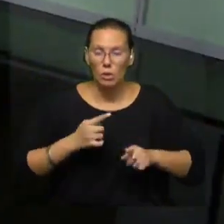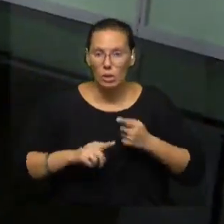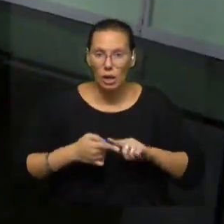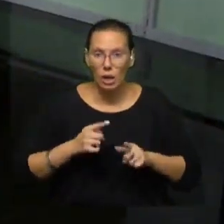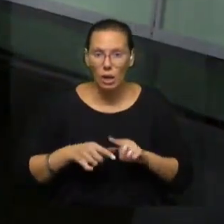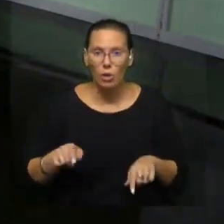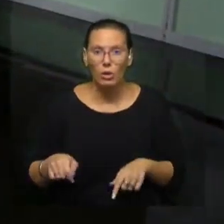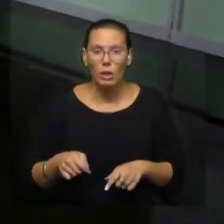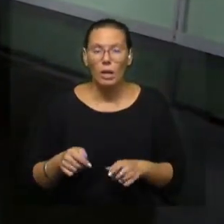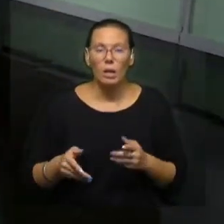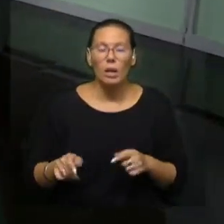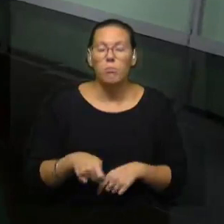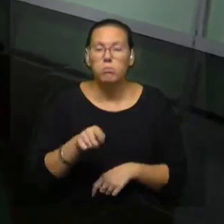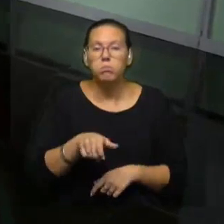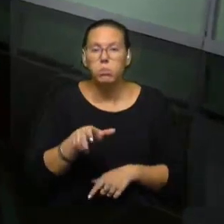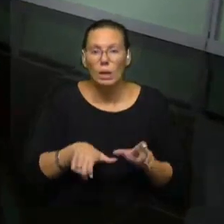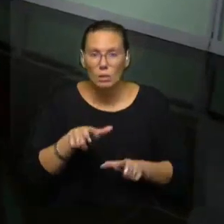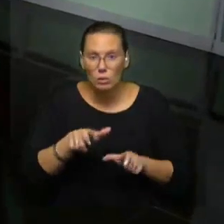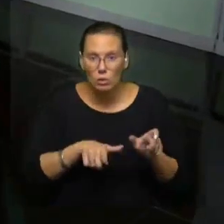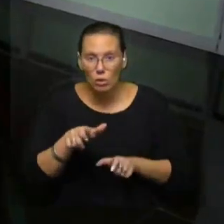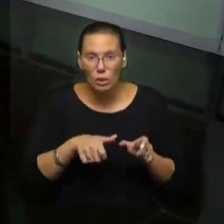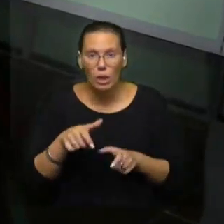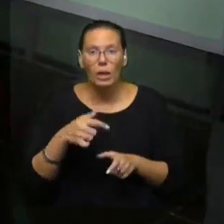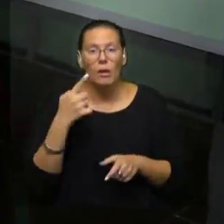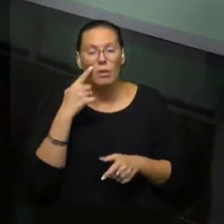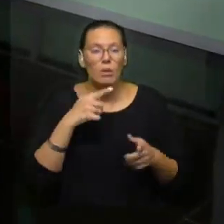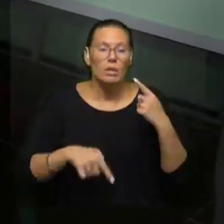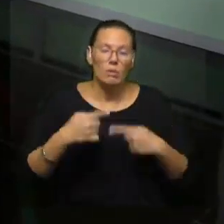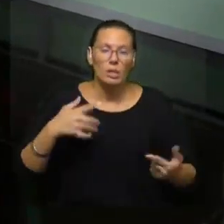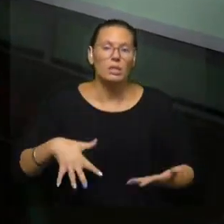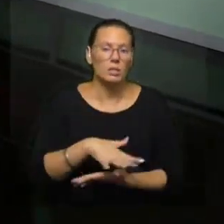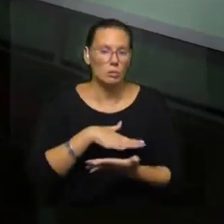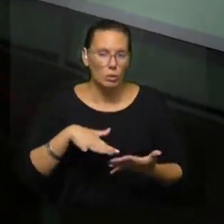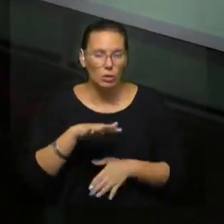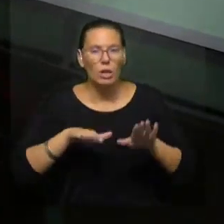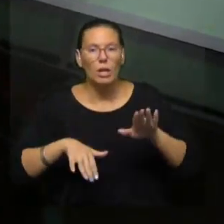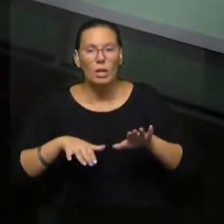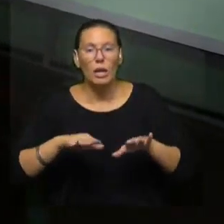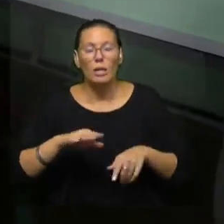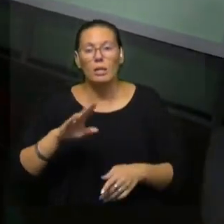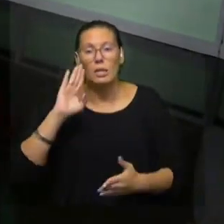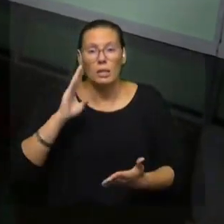con el juzgamiento a las personas que transitan determinados recorridos bajo un marco de terrorismo de Estado o bajo un marco de Estado en